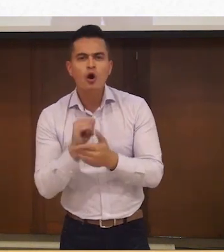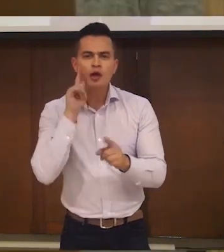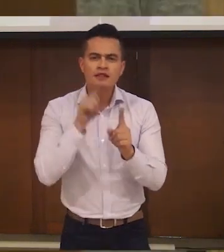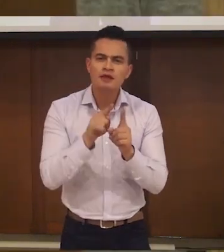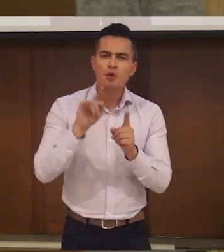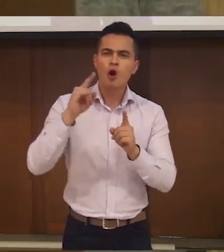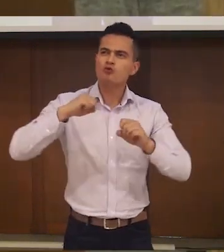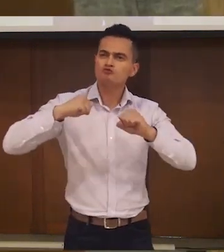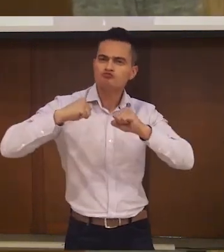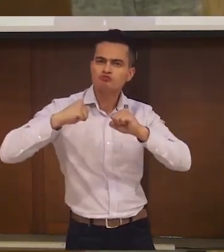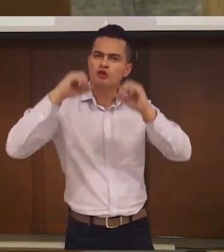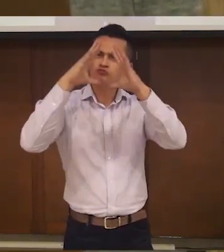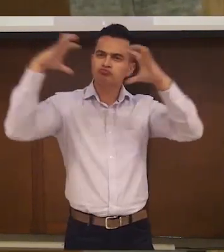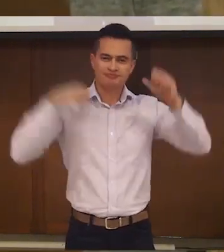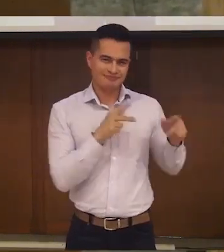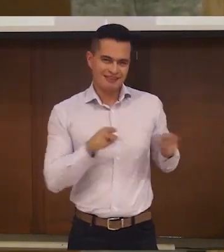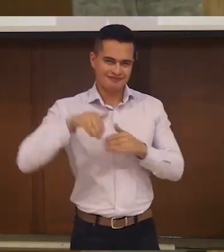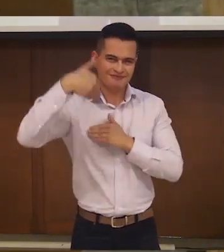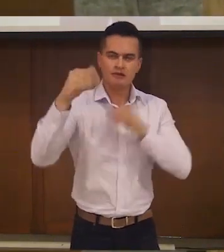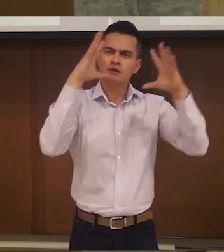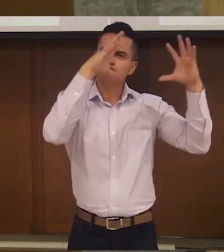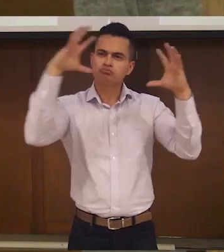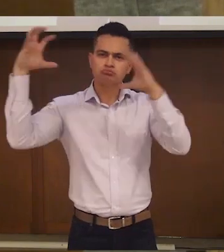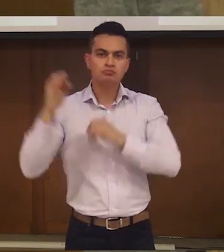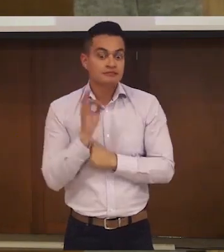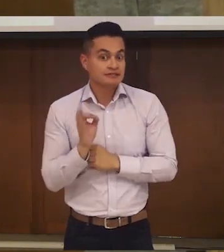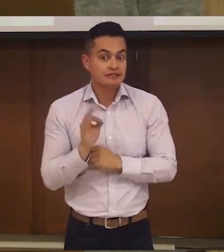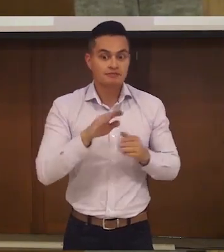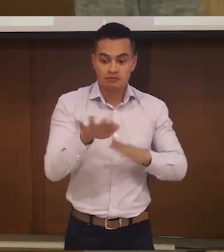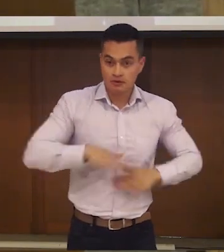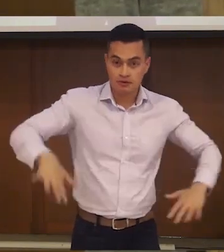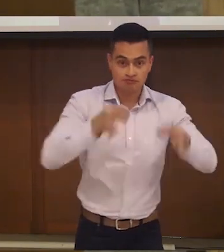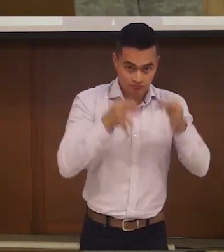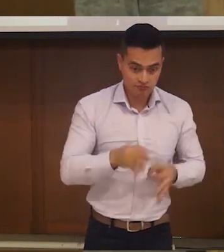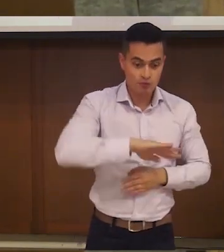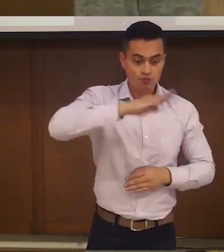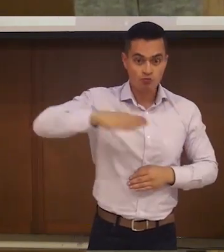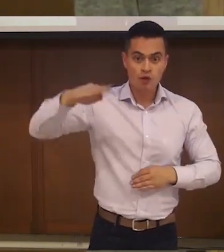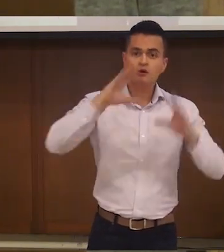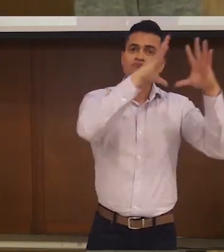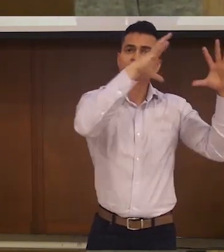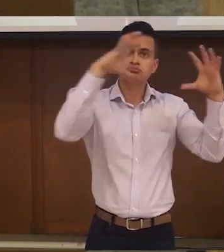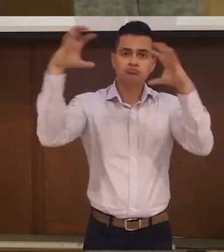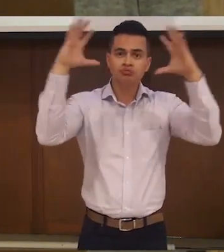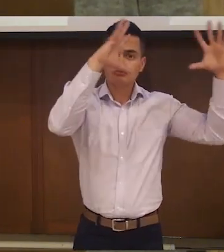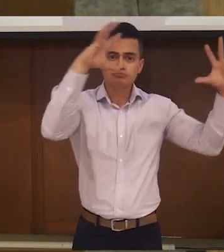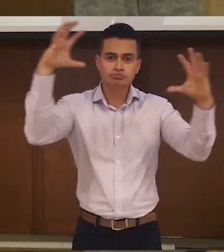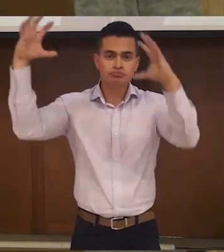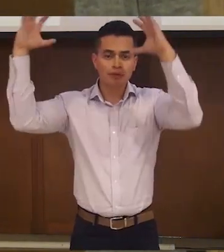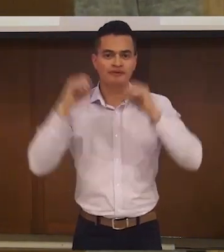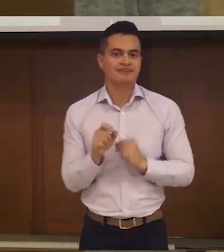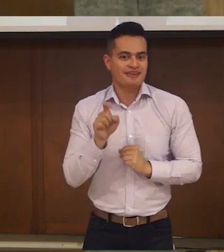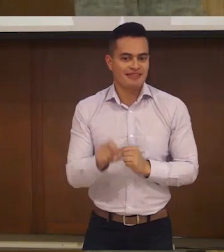de movimiento con las nubes, que en la zona la nubosidad siempre está presente. Entonces, para que eso se pudiera hacer,